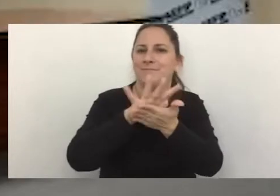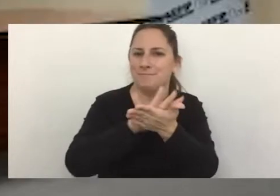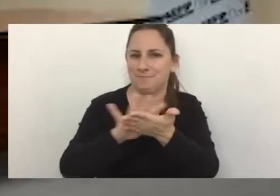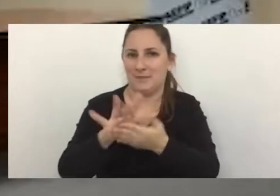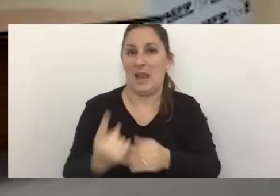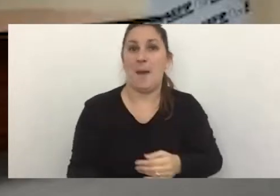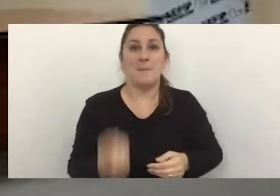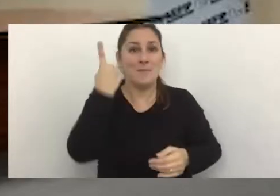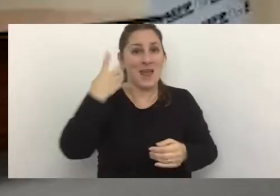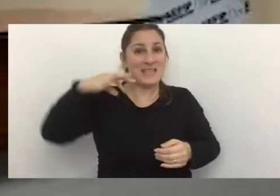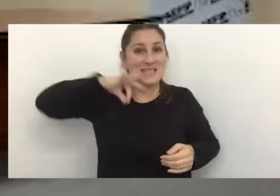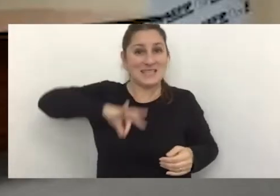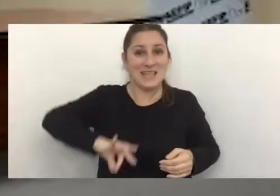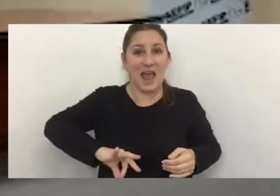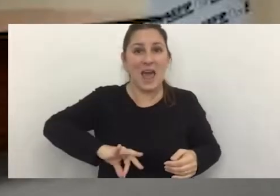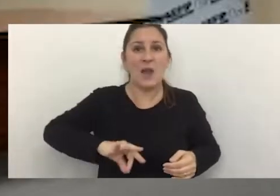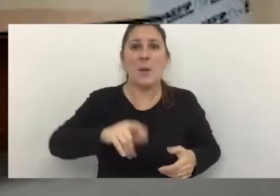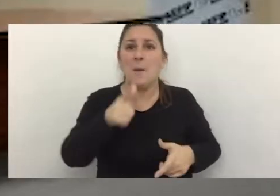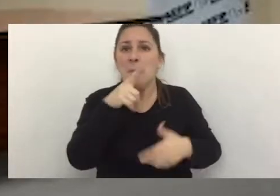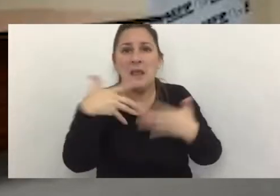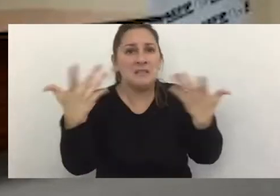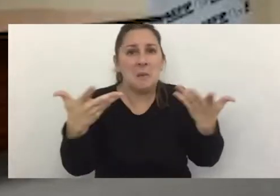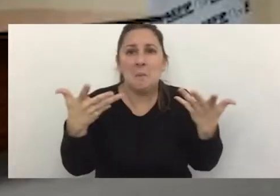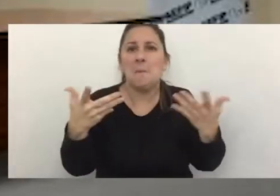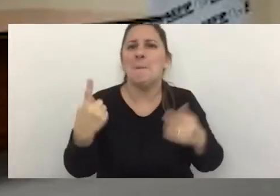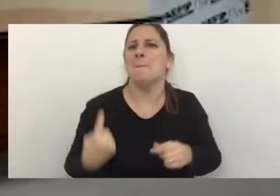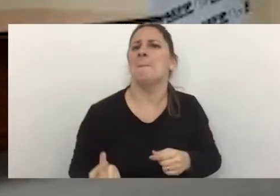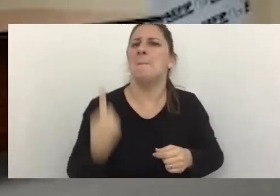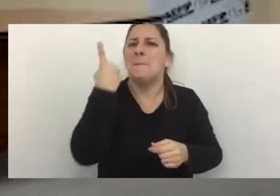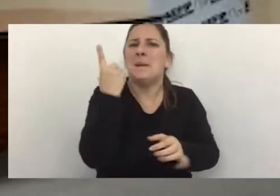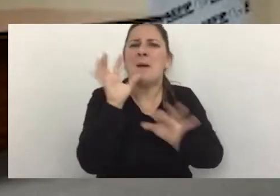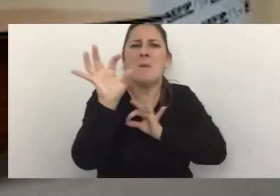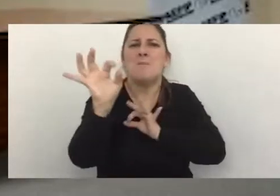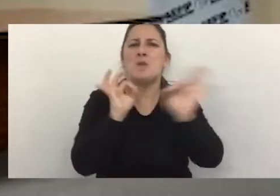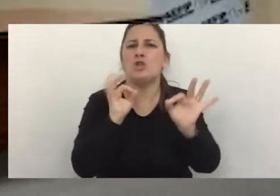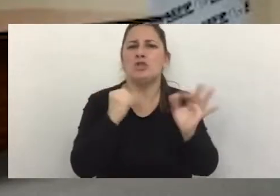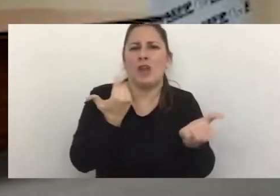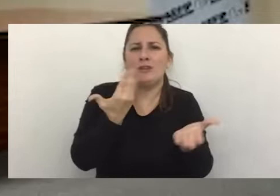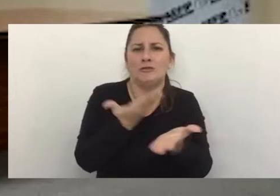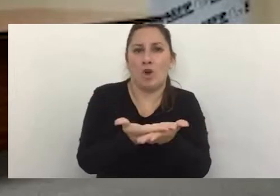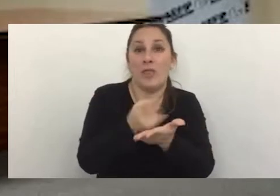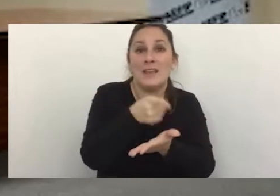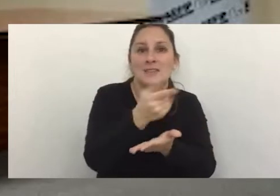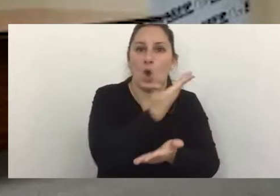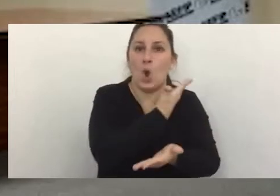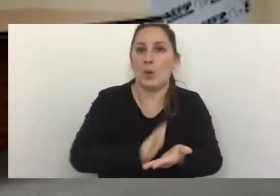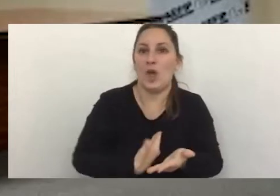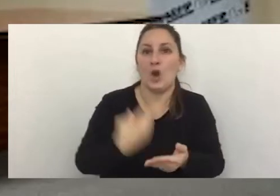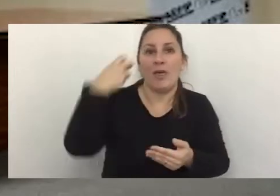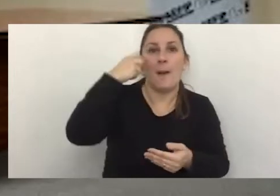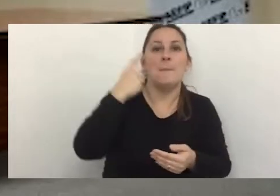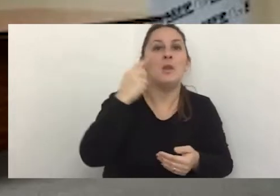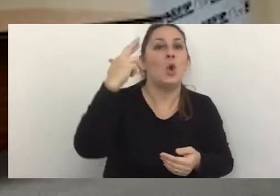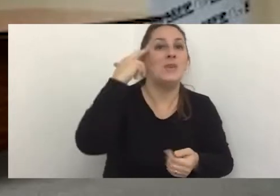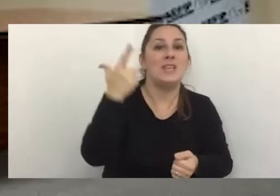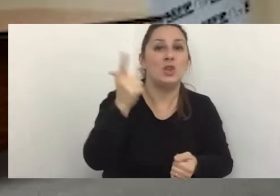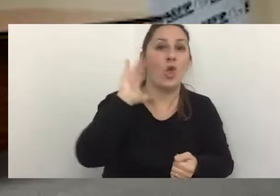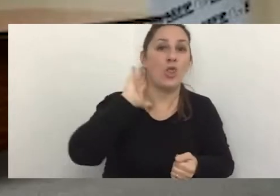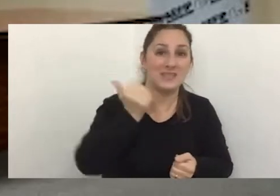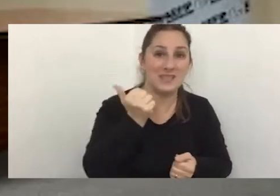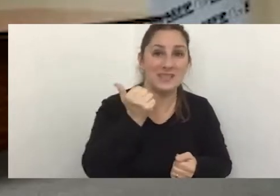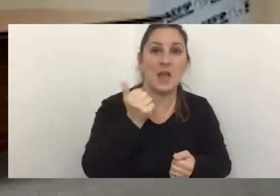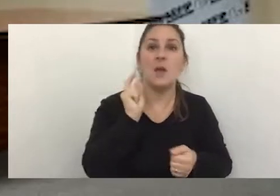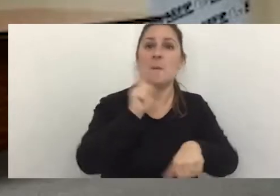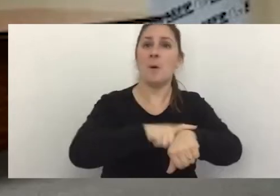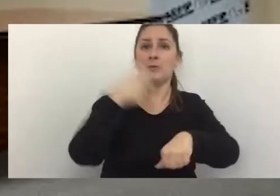salario, páguese como moneda de curso regular, fue el primer proyecto de ese gobierno radical de 1916, que se lo presenta en el